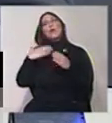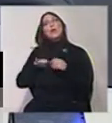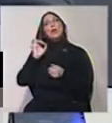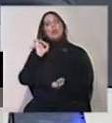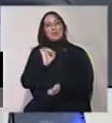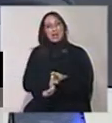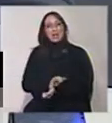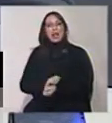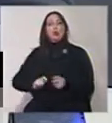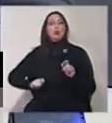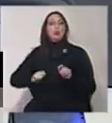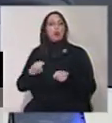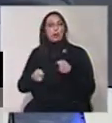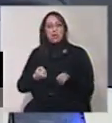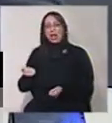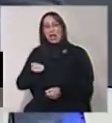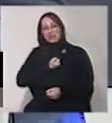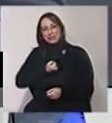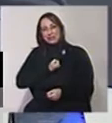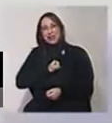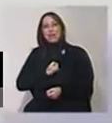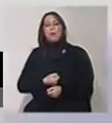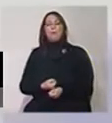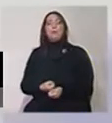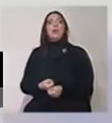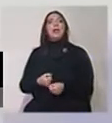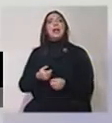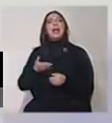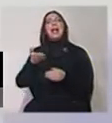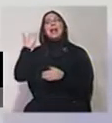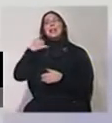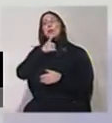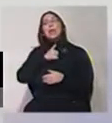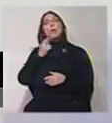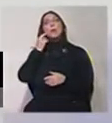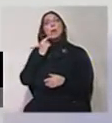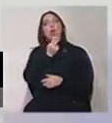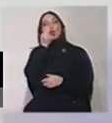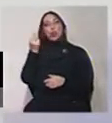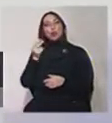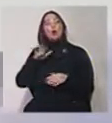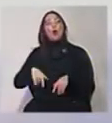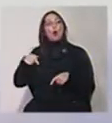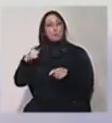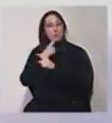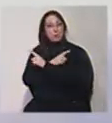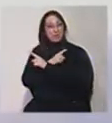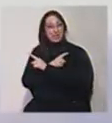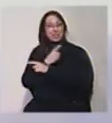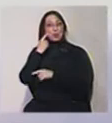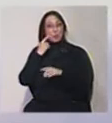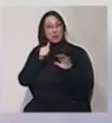detenidos, torturados, asesinados en la antigua unidad militar número 2, hoy Punta de Rieles, la unidad número 6, Punta de